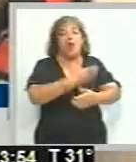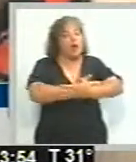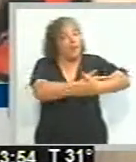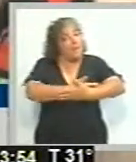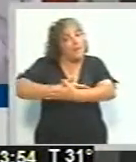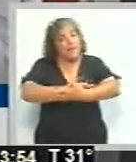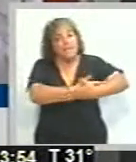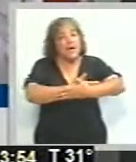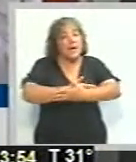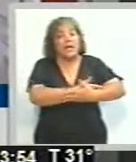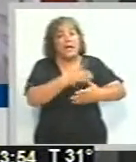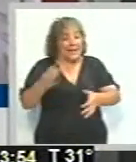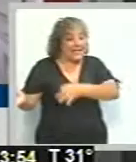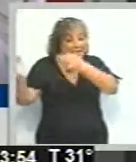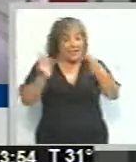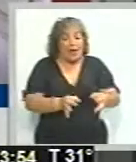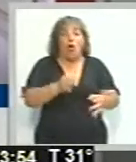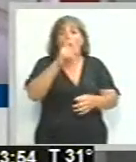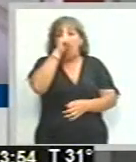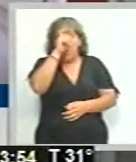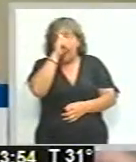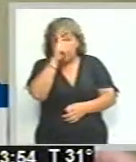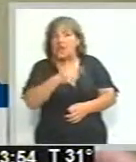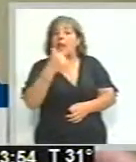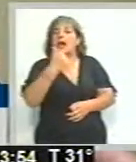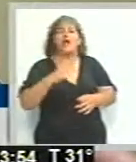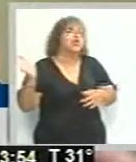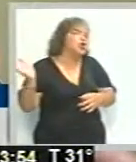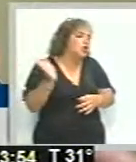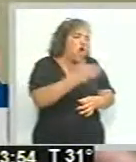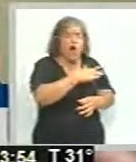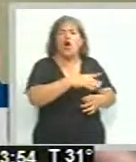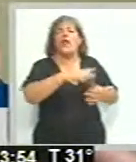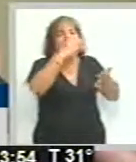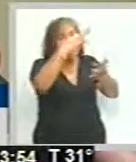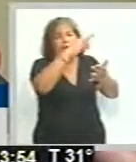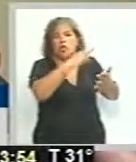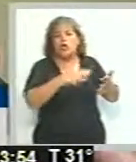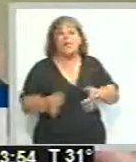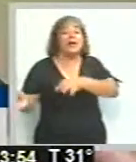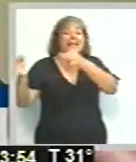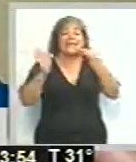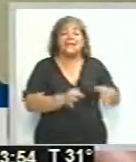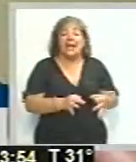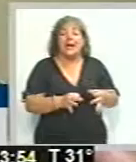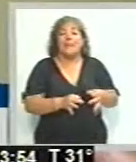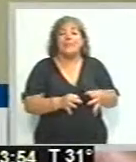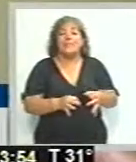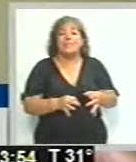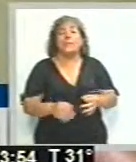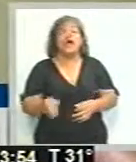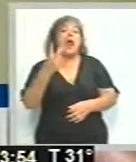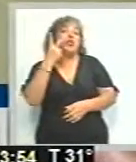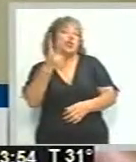niño, quien llega al hospital y se hacen todas las medidas, porque él llega a las 02